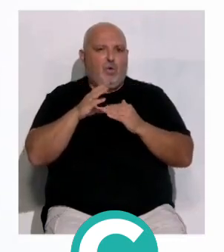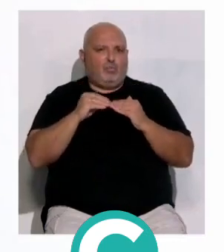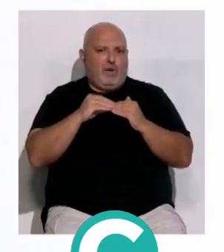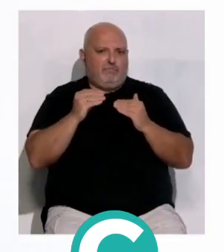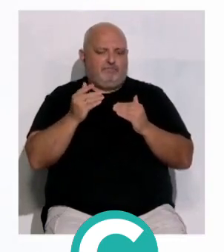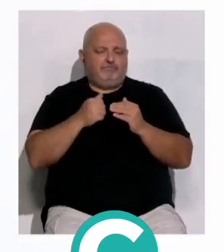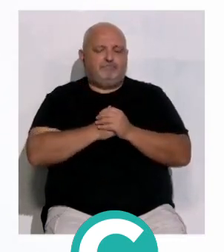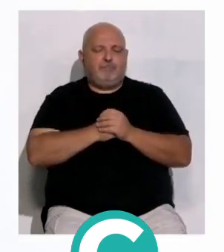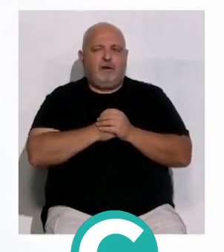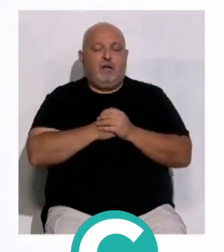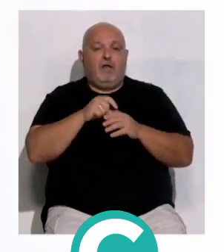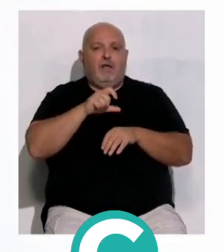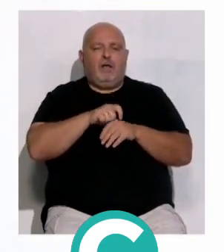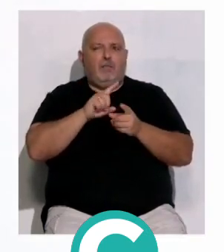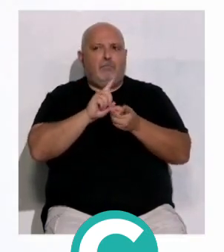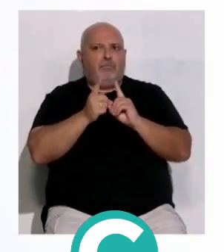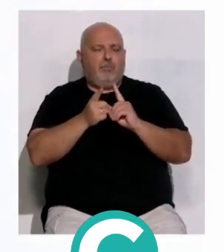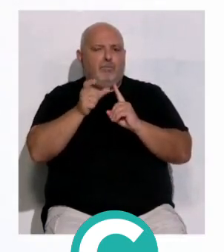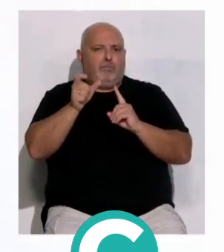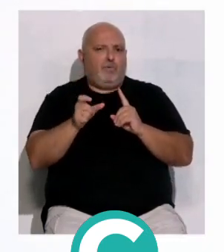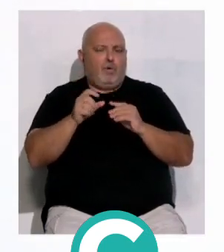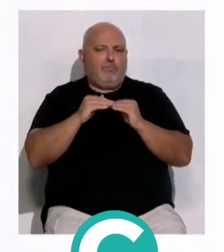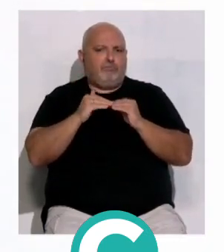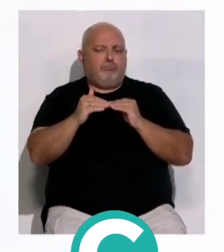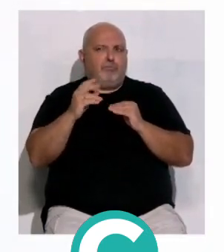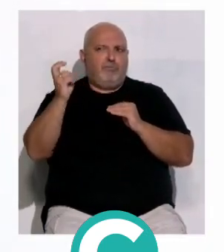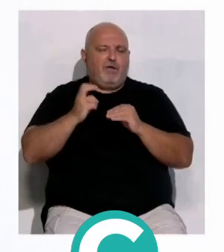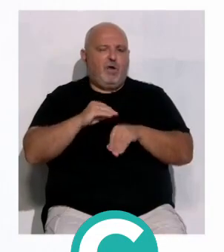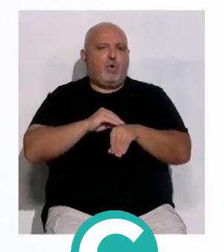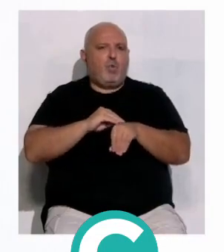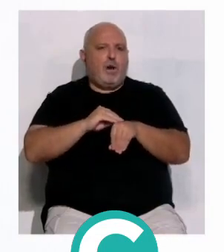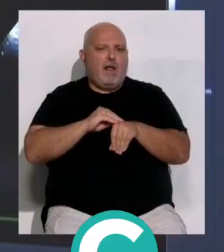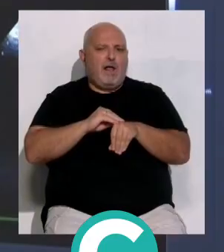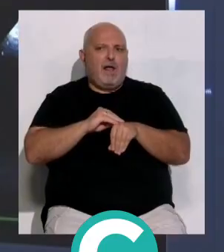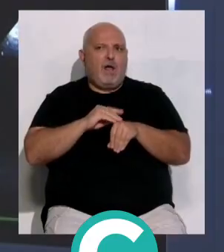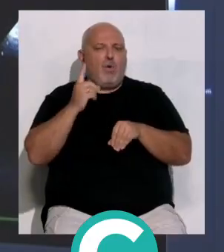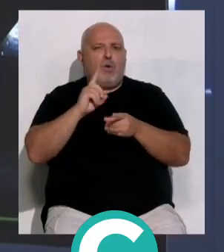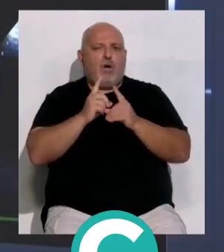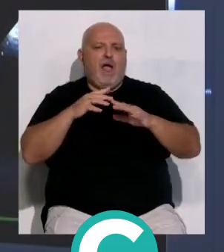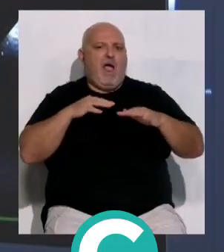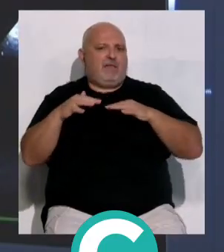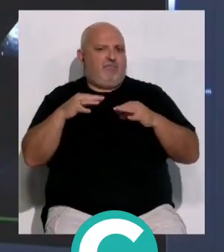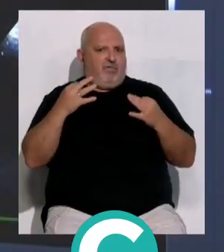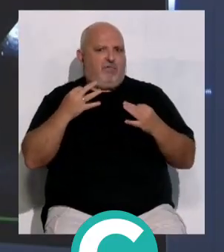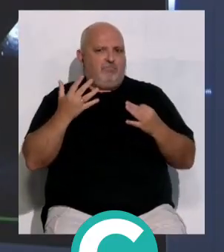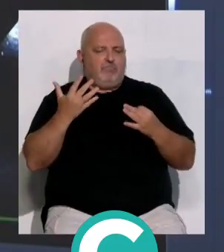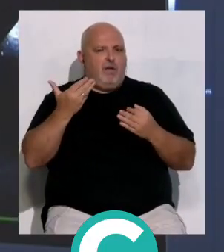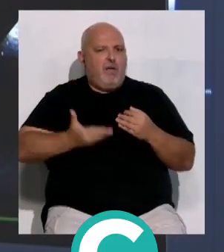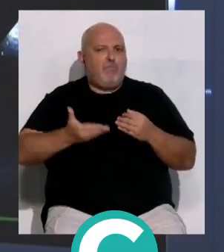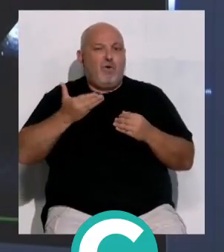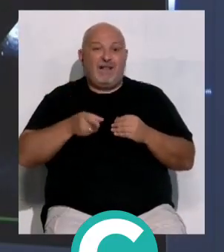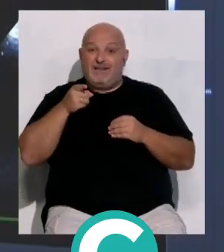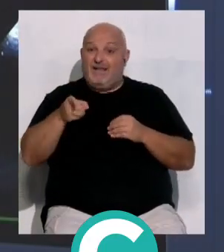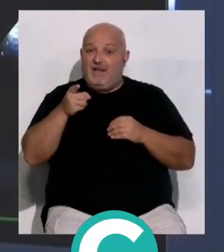decir, el paciente lo convertimos en un ser pasivo, vengo a curarme al hospital, a un ser activo. Es decir, es tan importante lo que